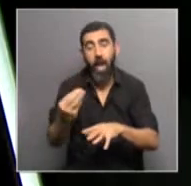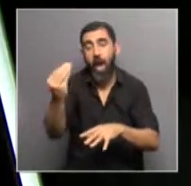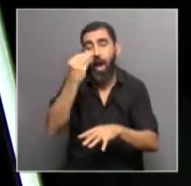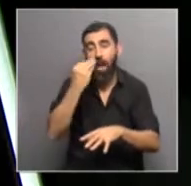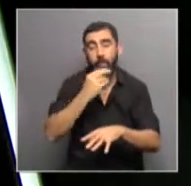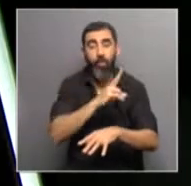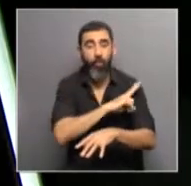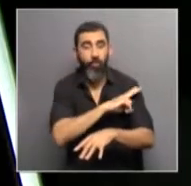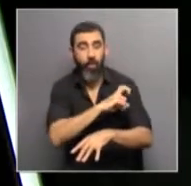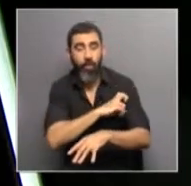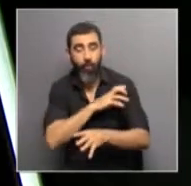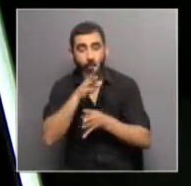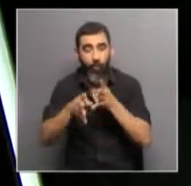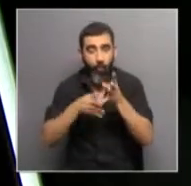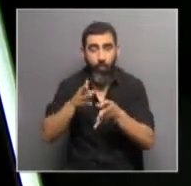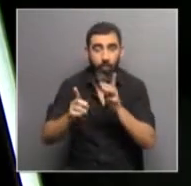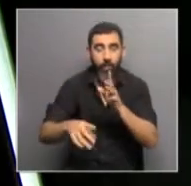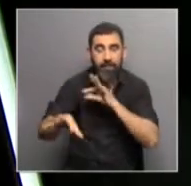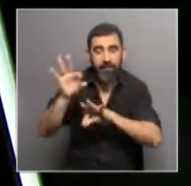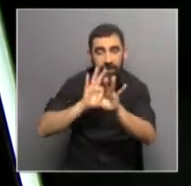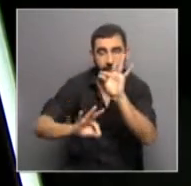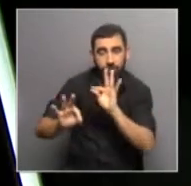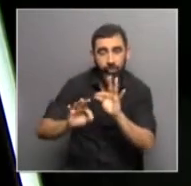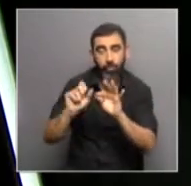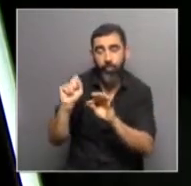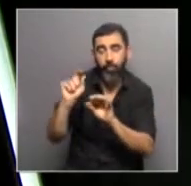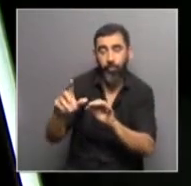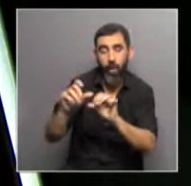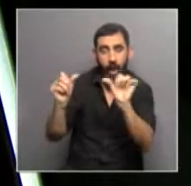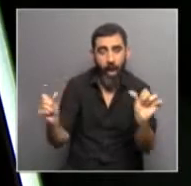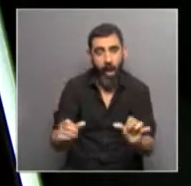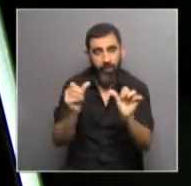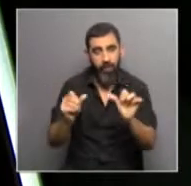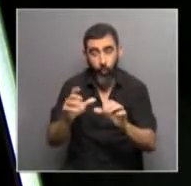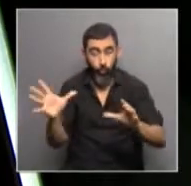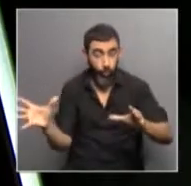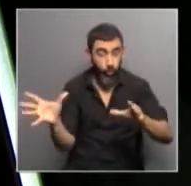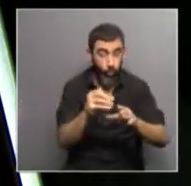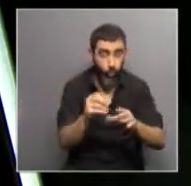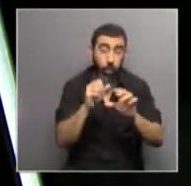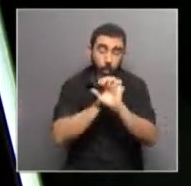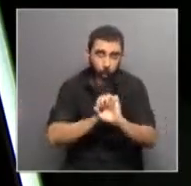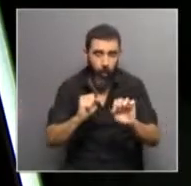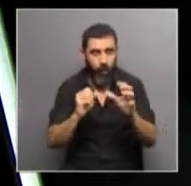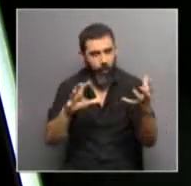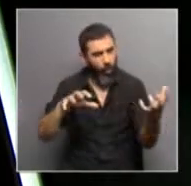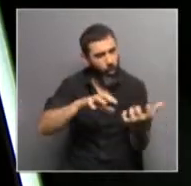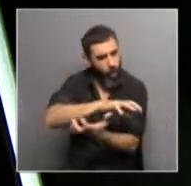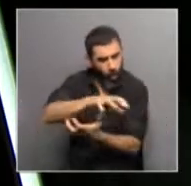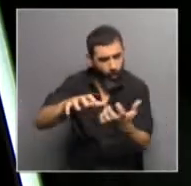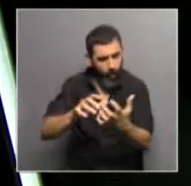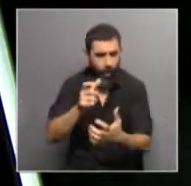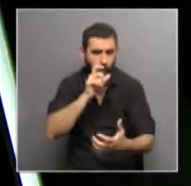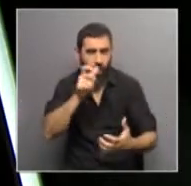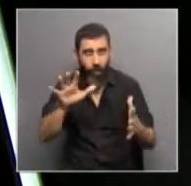fármacos funcionales y selección y caracterización de compuestos bioactivos. Todo esto, que puede sonar un poco complejo, un